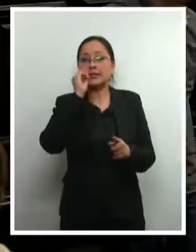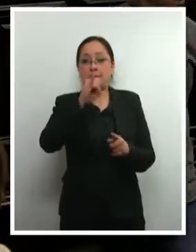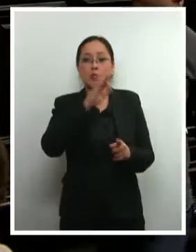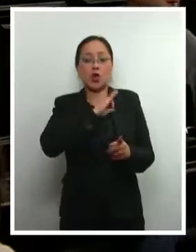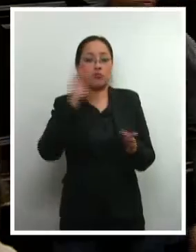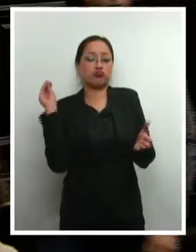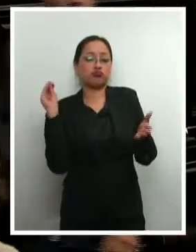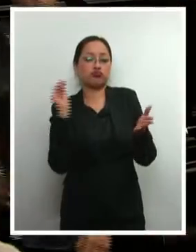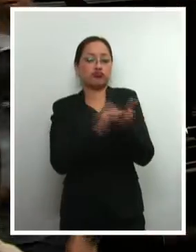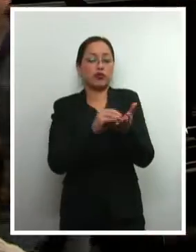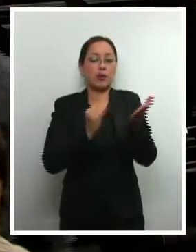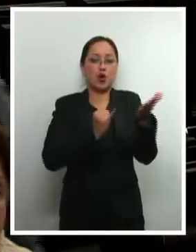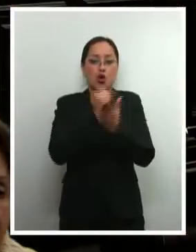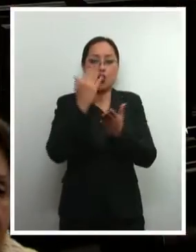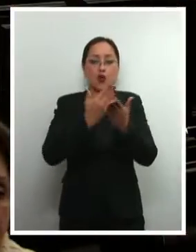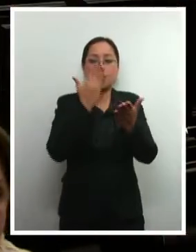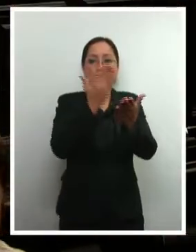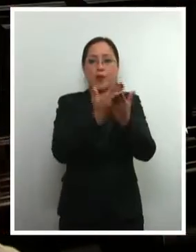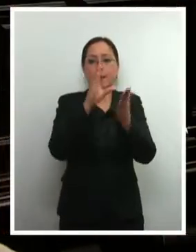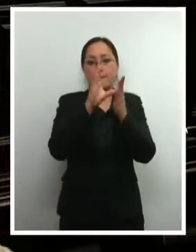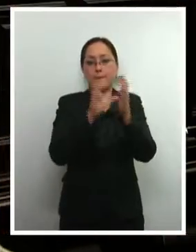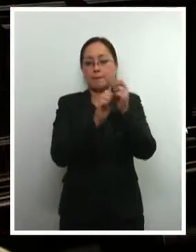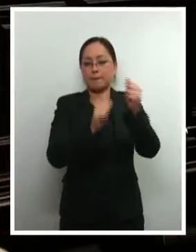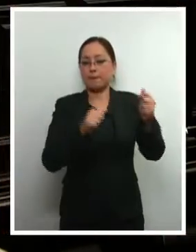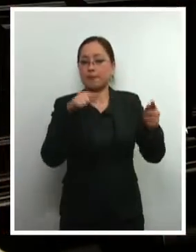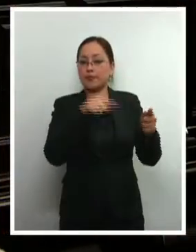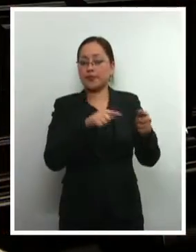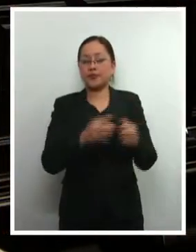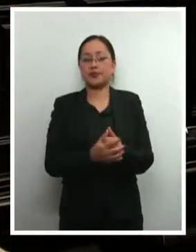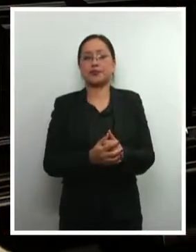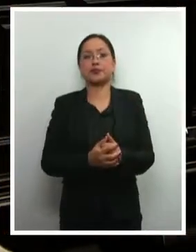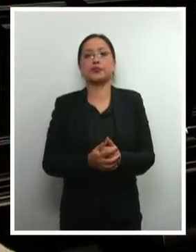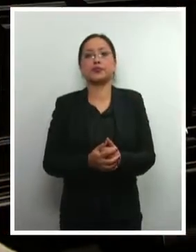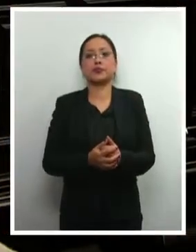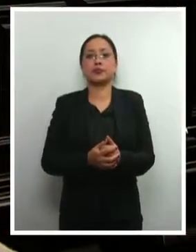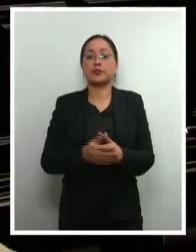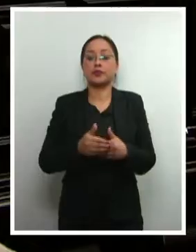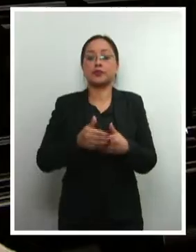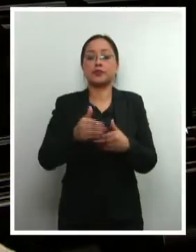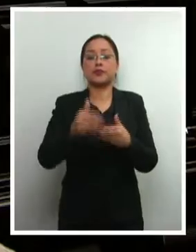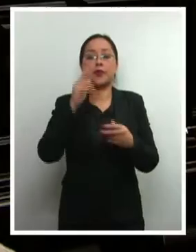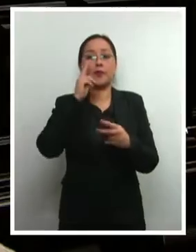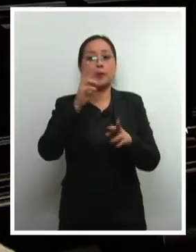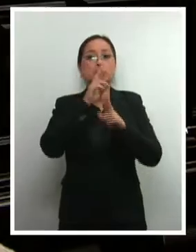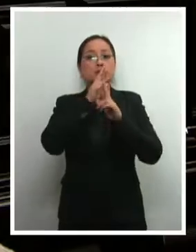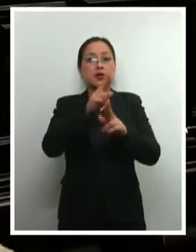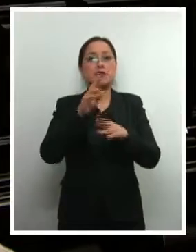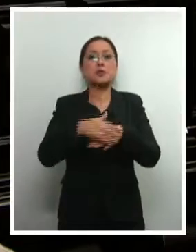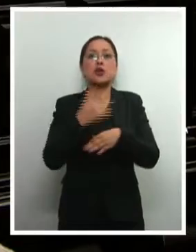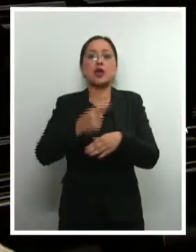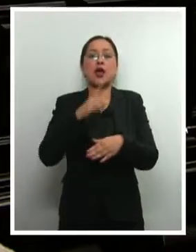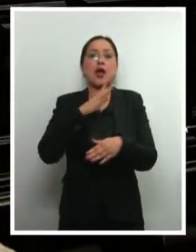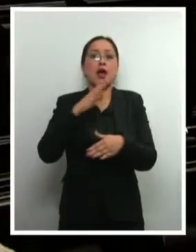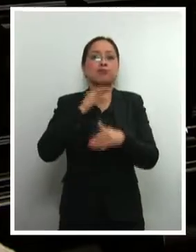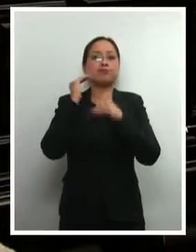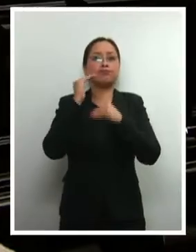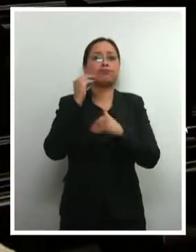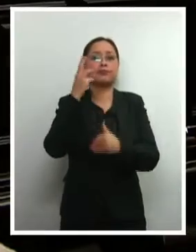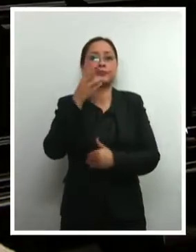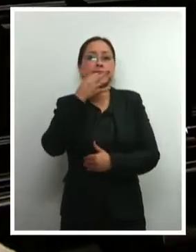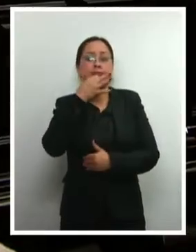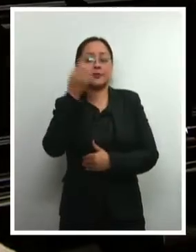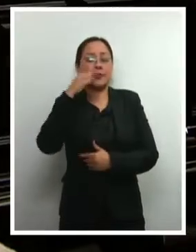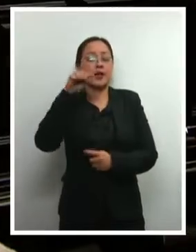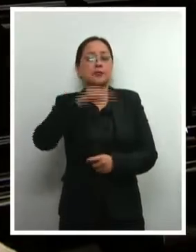incluya en el cuerpo del proyecto de decreto. Esto lo sabremos en unos momentos más, ya que se han otorgado 3 minutos para